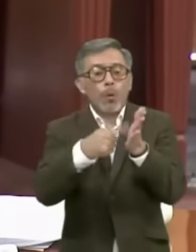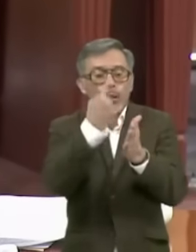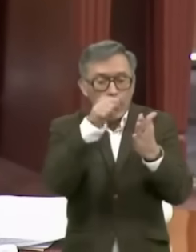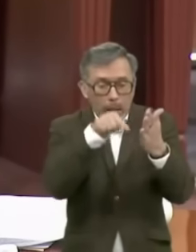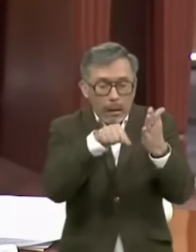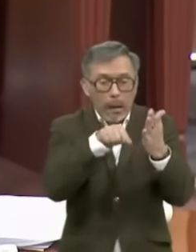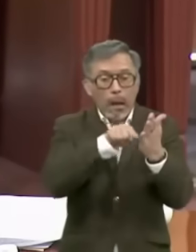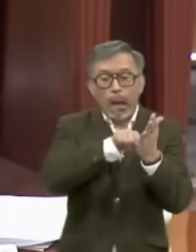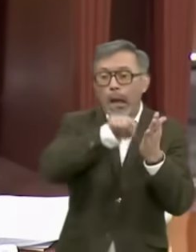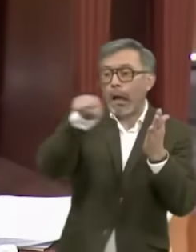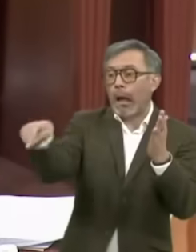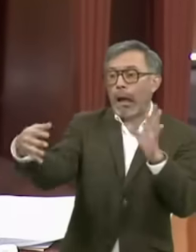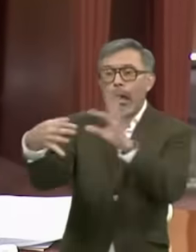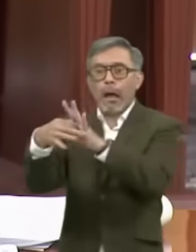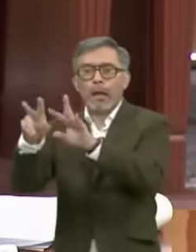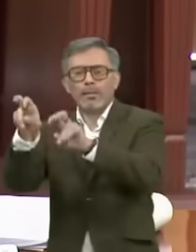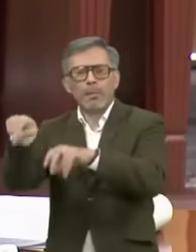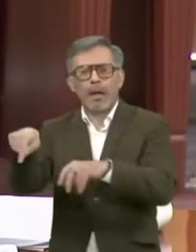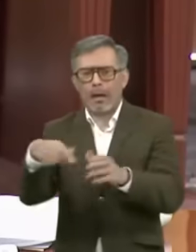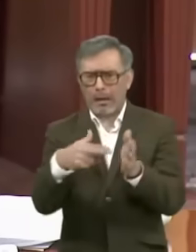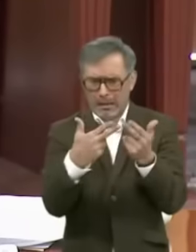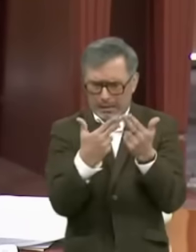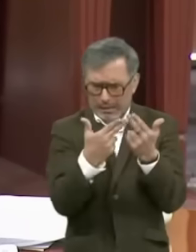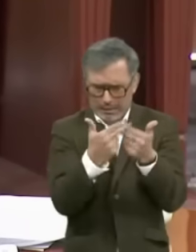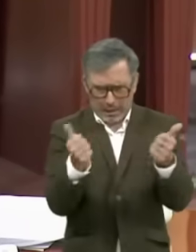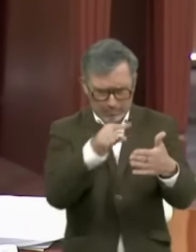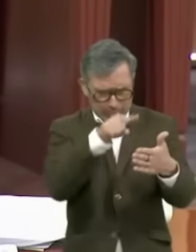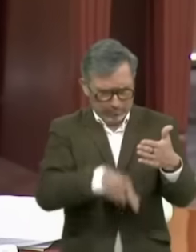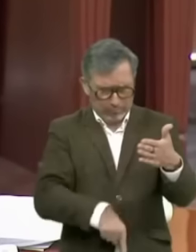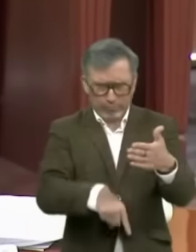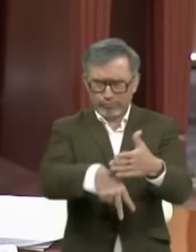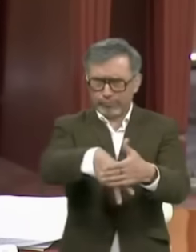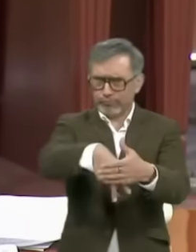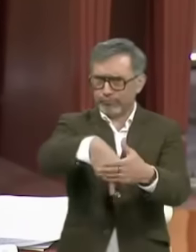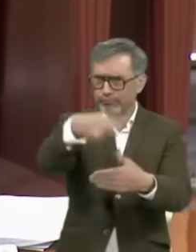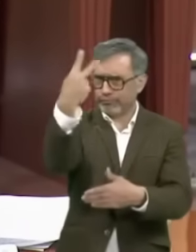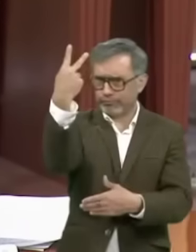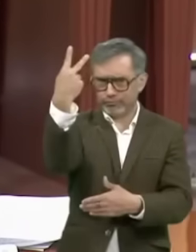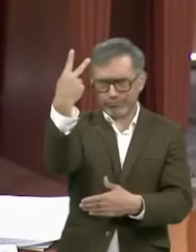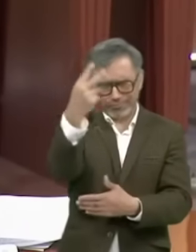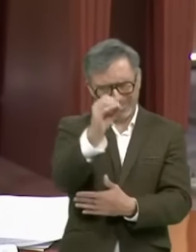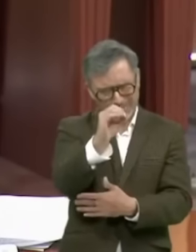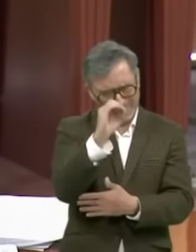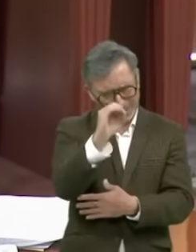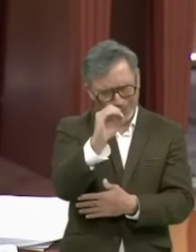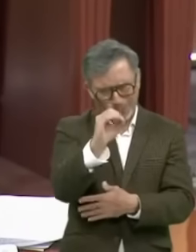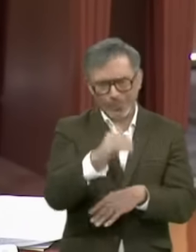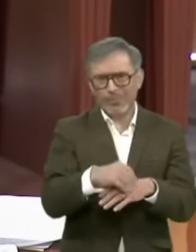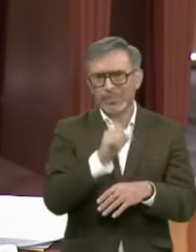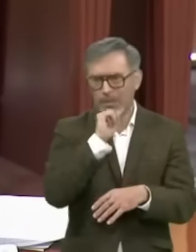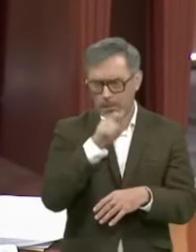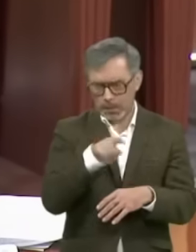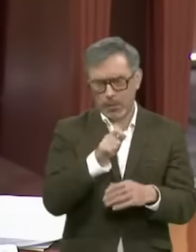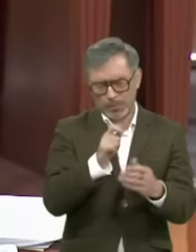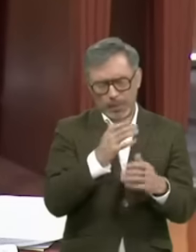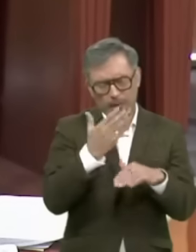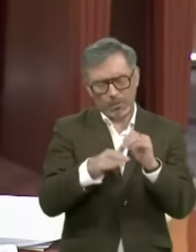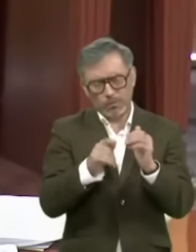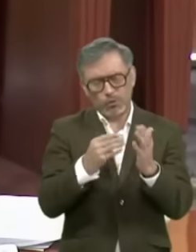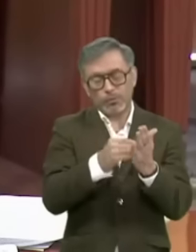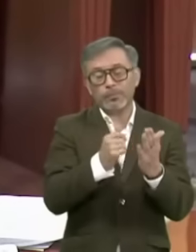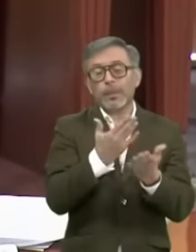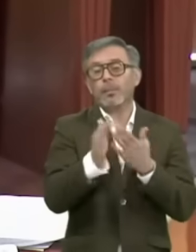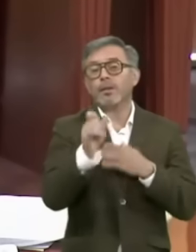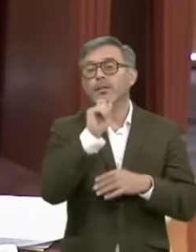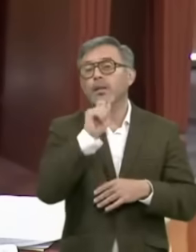nada que ver, como dije, con estas iniciativas, porque no formaban parte, fueron incorporadas después. También quiero decir que no es un